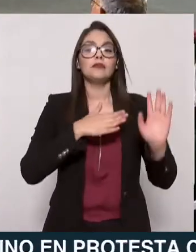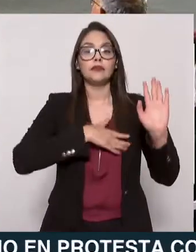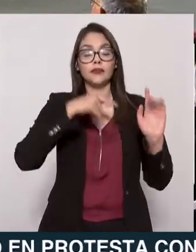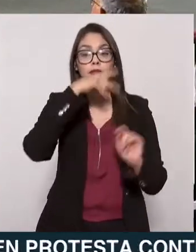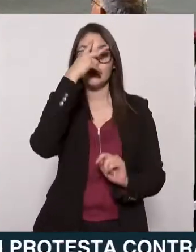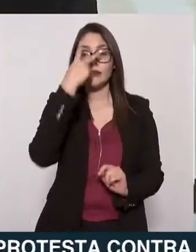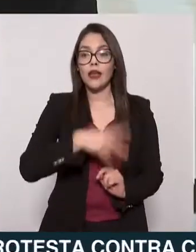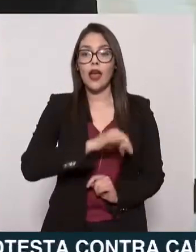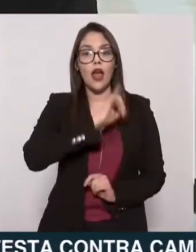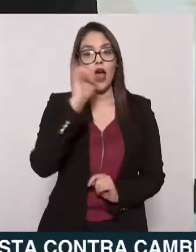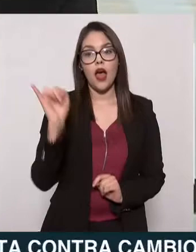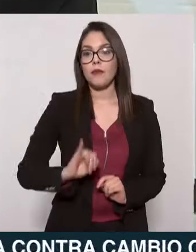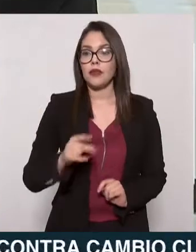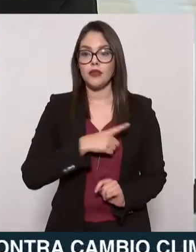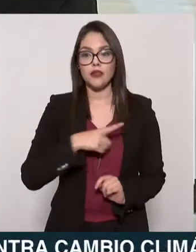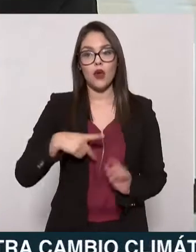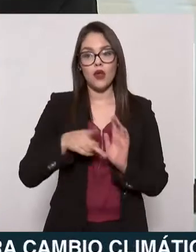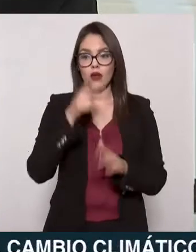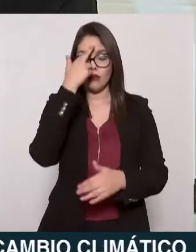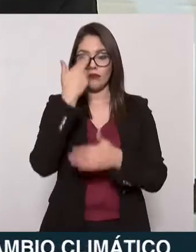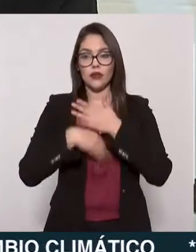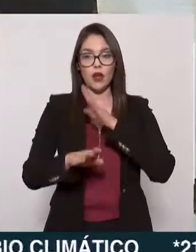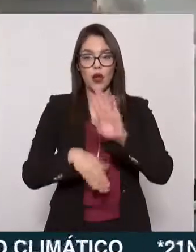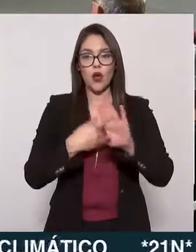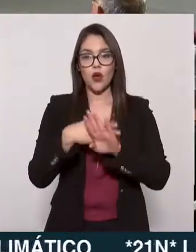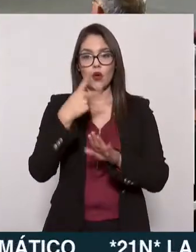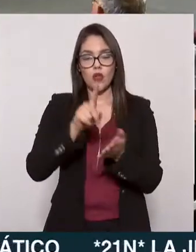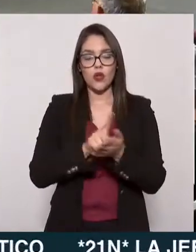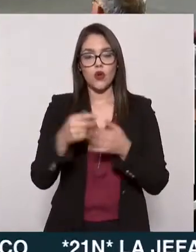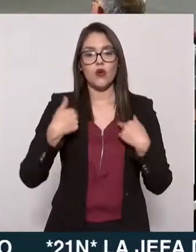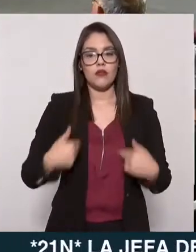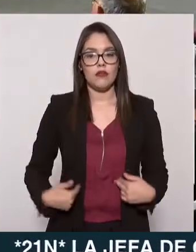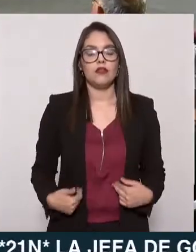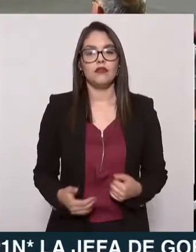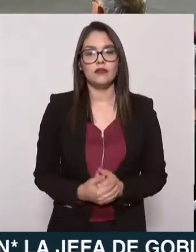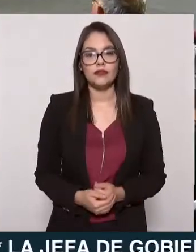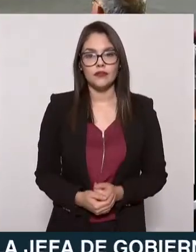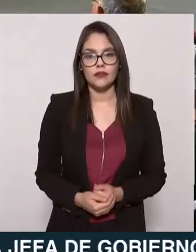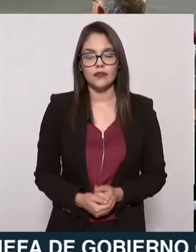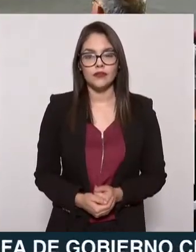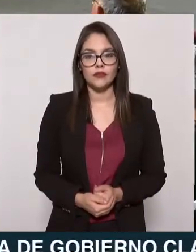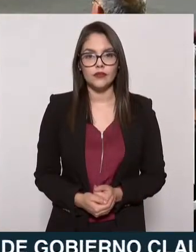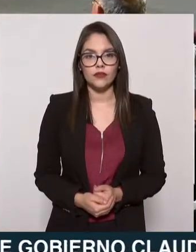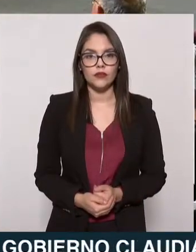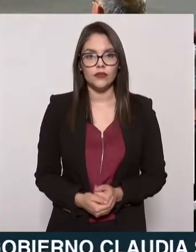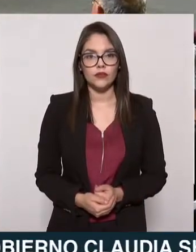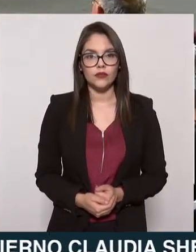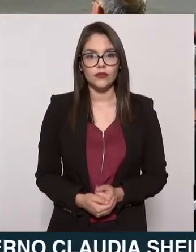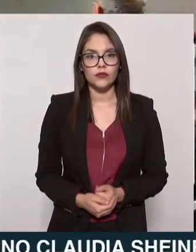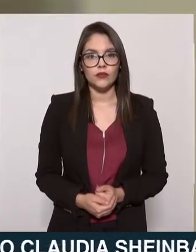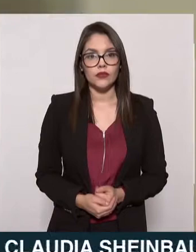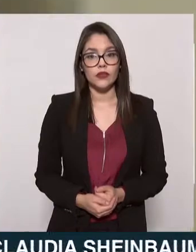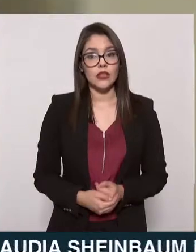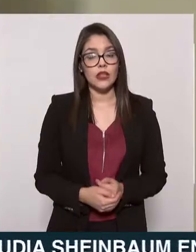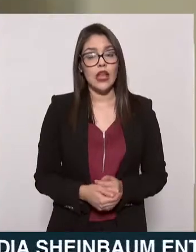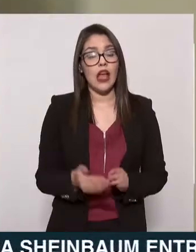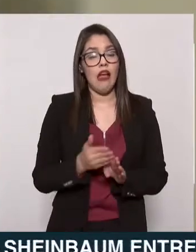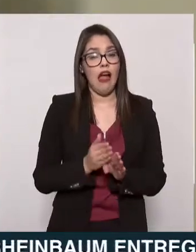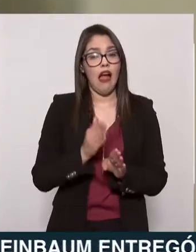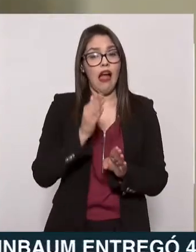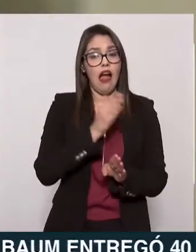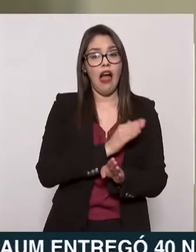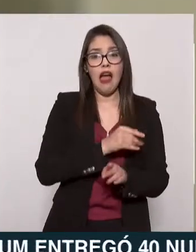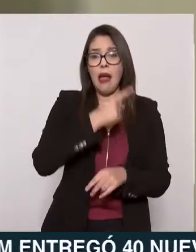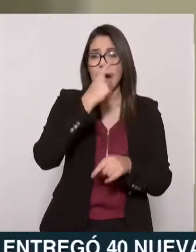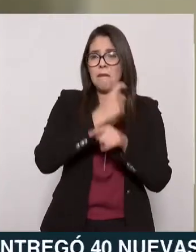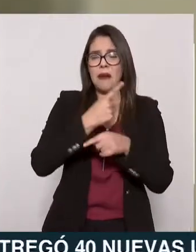México nunca más se violen los derechos humanos. Antes, el principal violador de los derechos